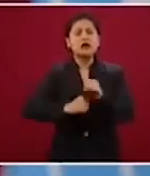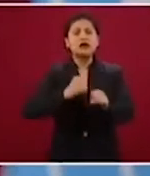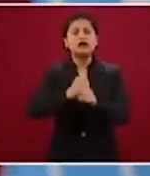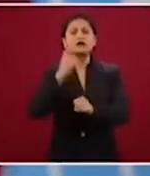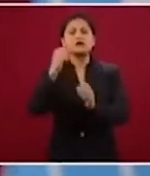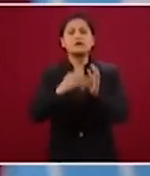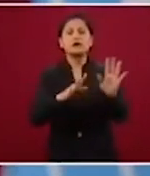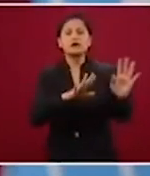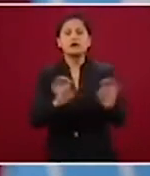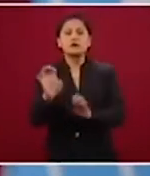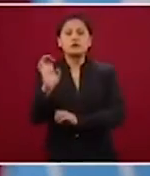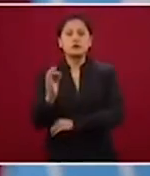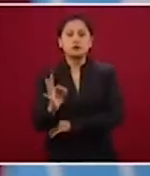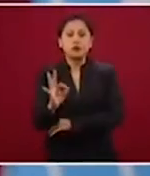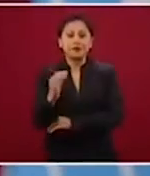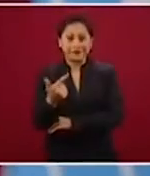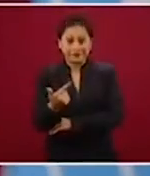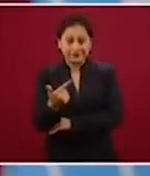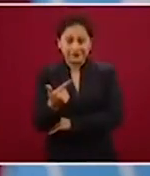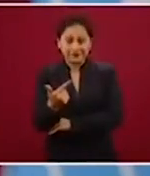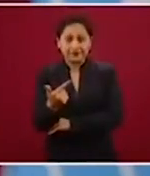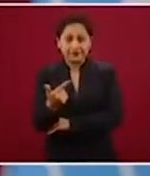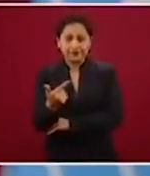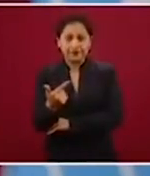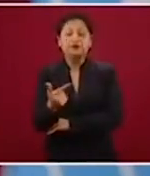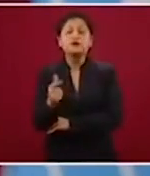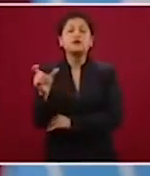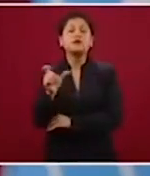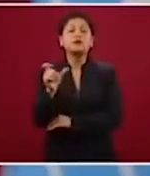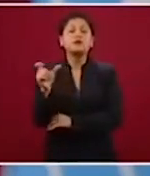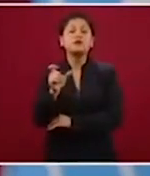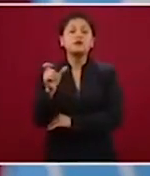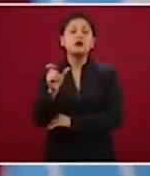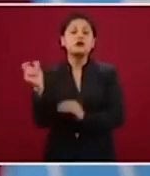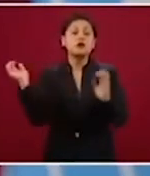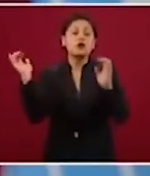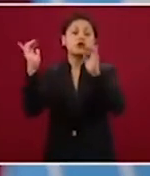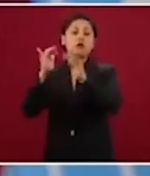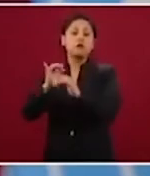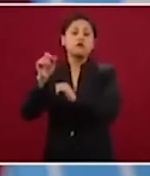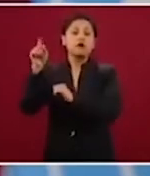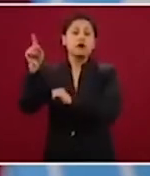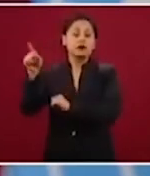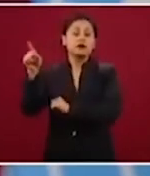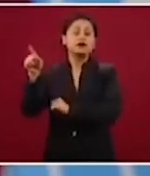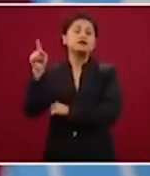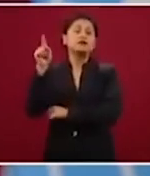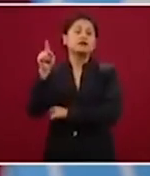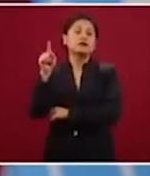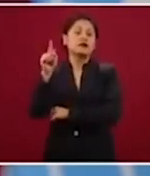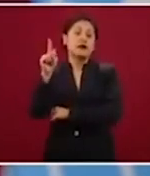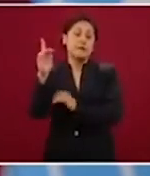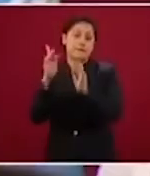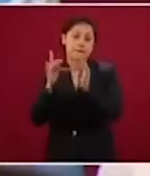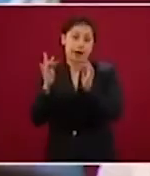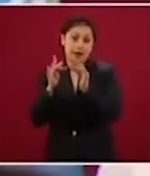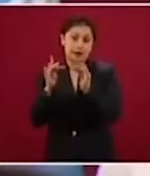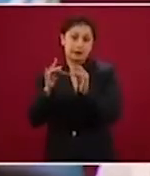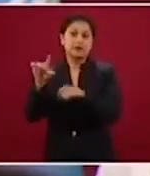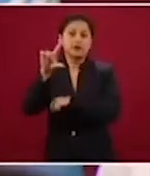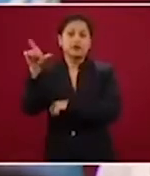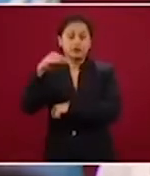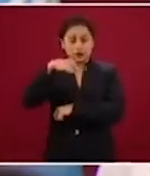1947, después de la conferencia de fundación en París. Y el año siguiente, un